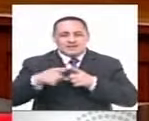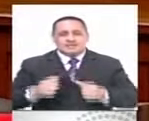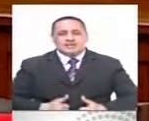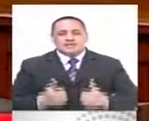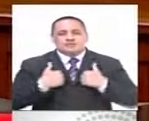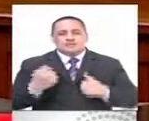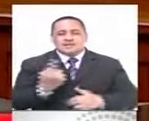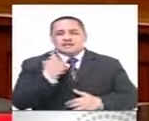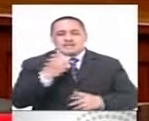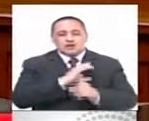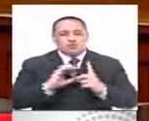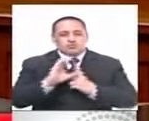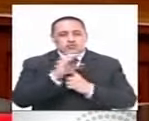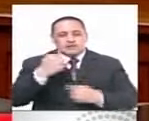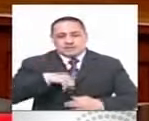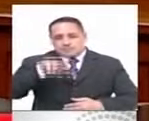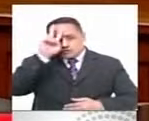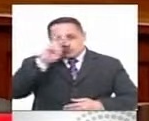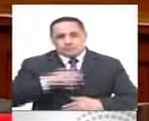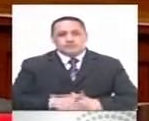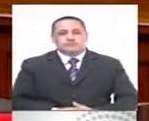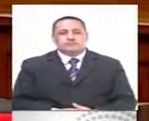étnica y cultural de nuestro país.